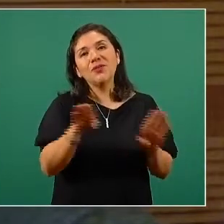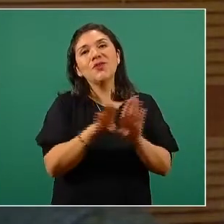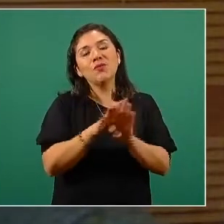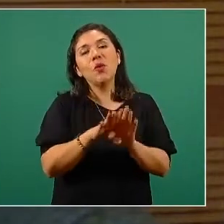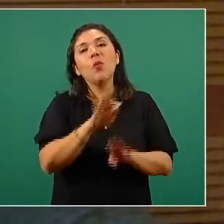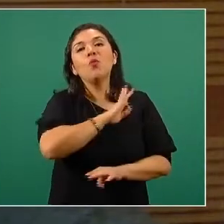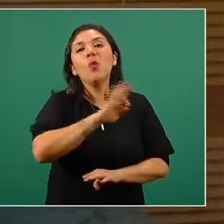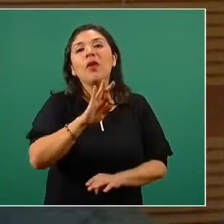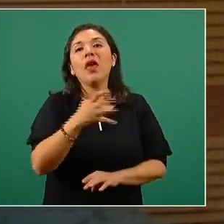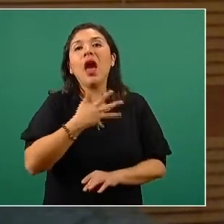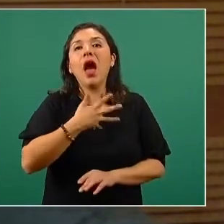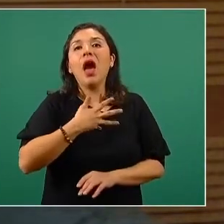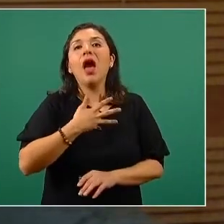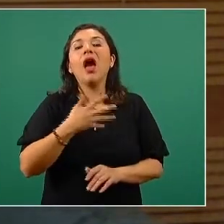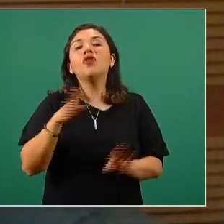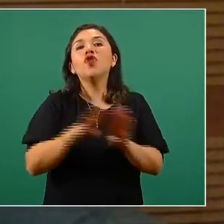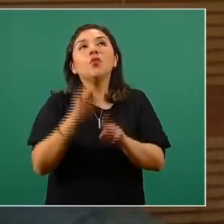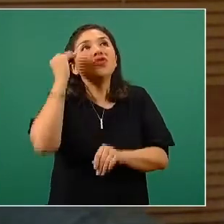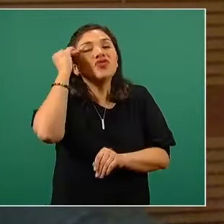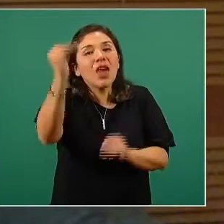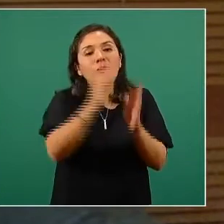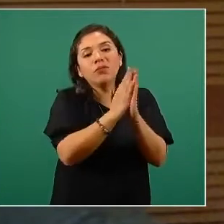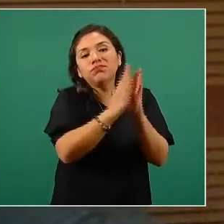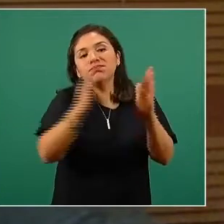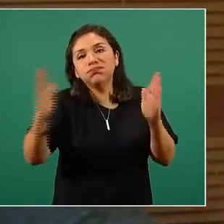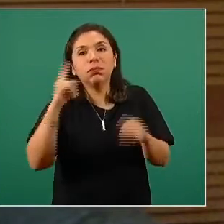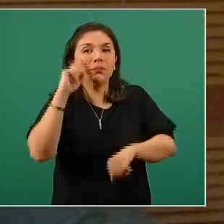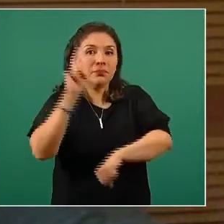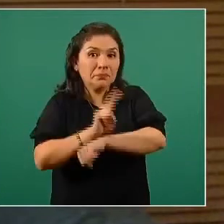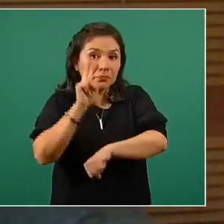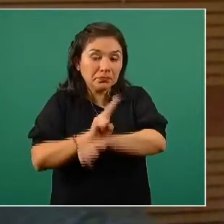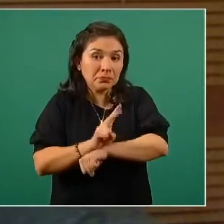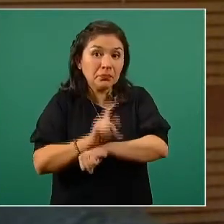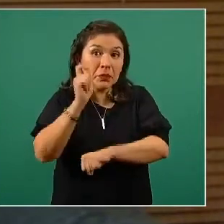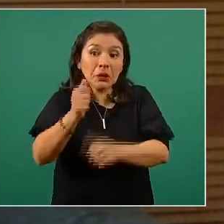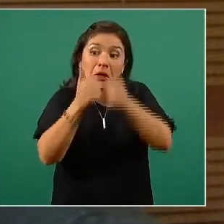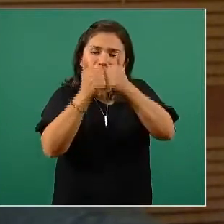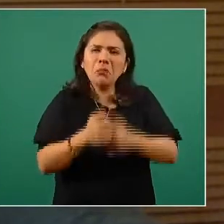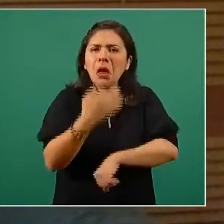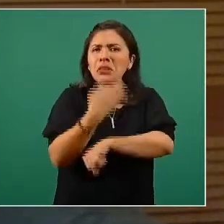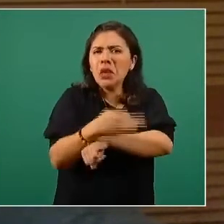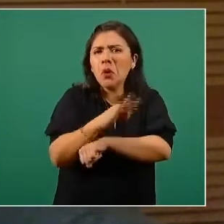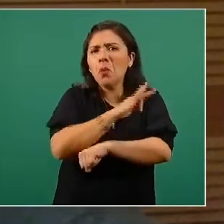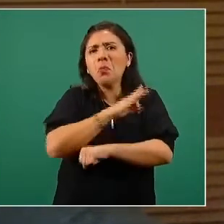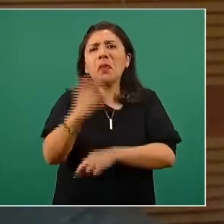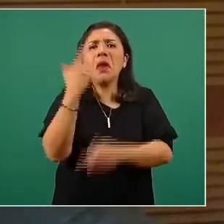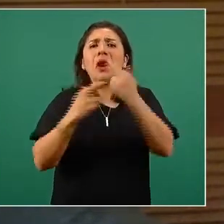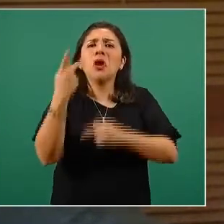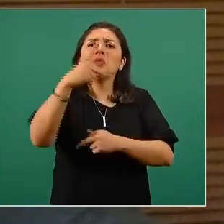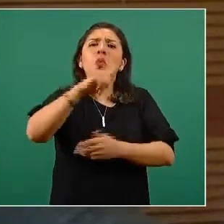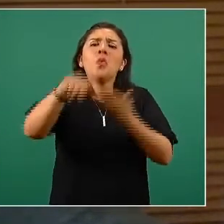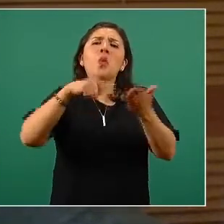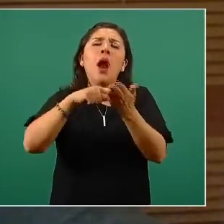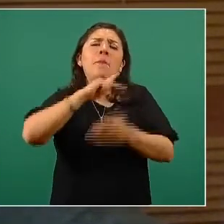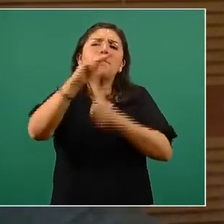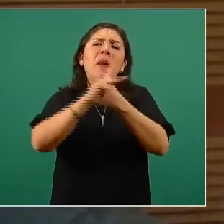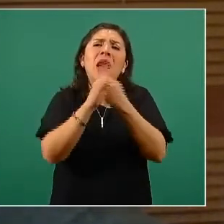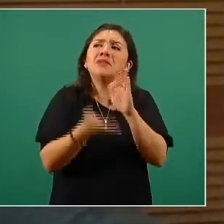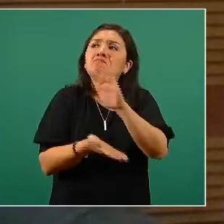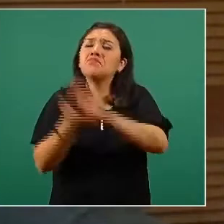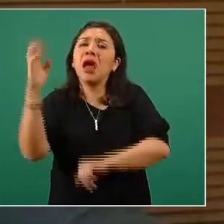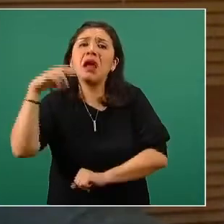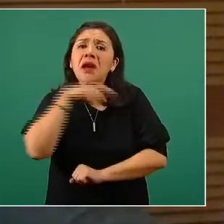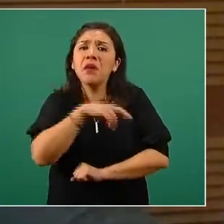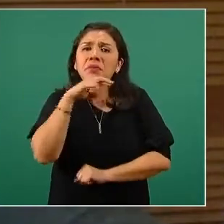invitaría a que tomen en cuenta ese aspecto. Si están de manera temporal y van a regresar a sus sitios de origen,